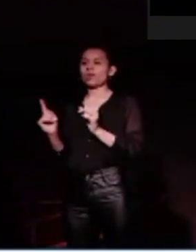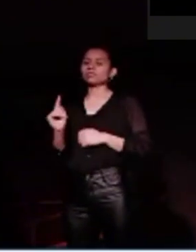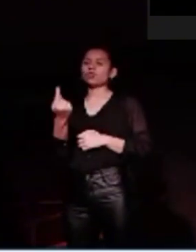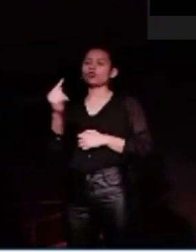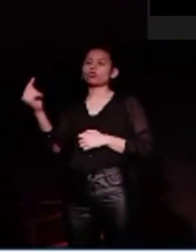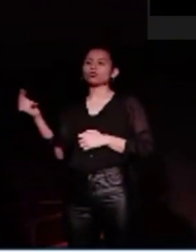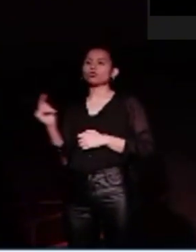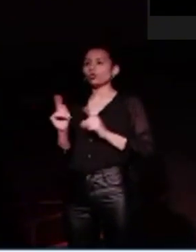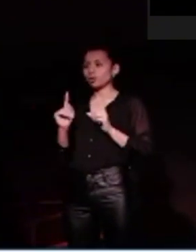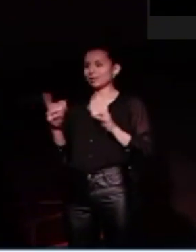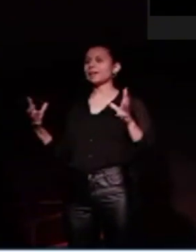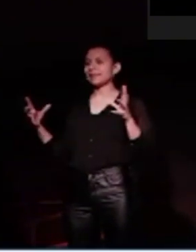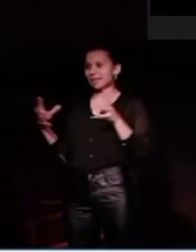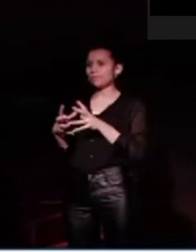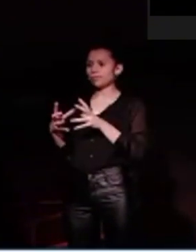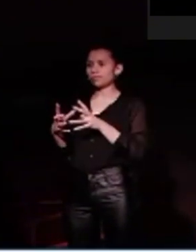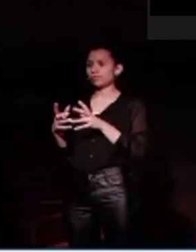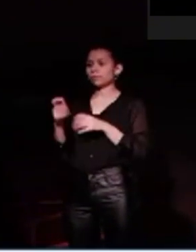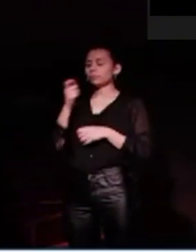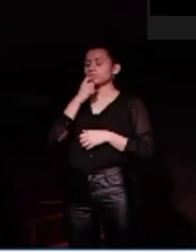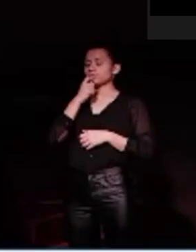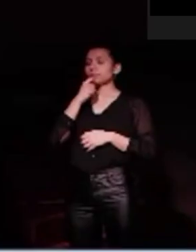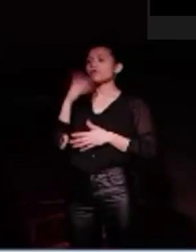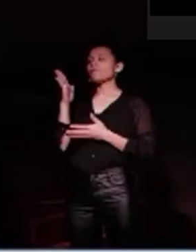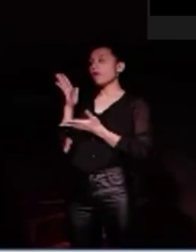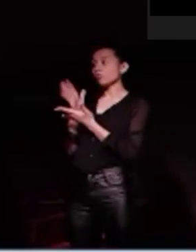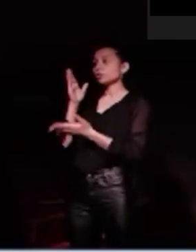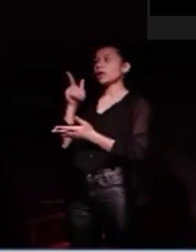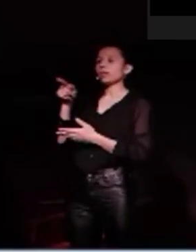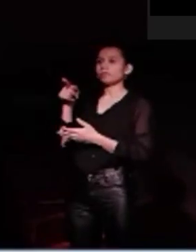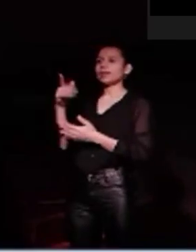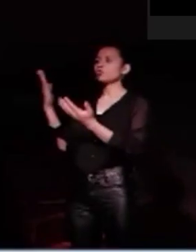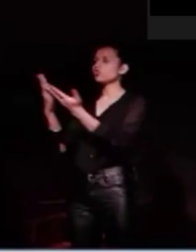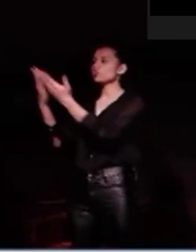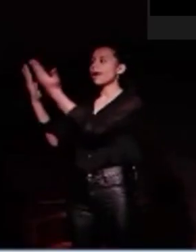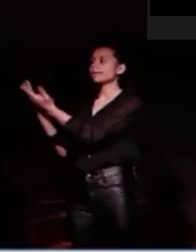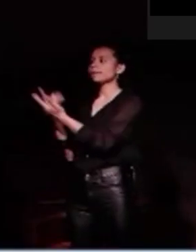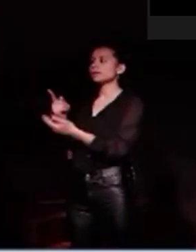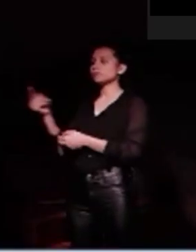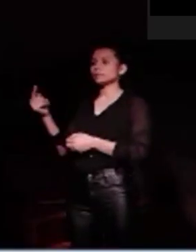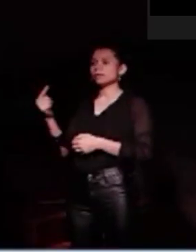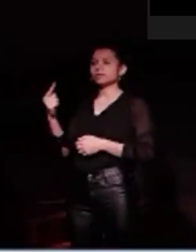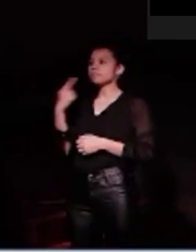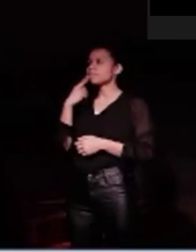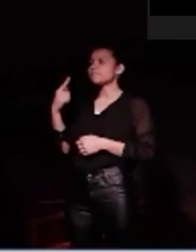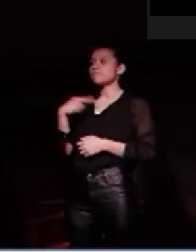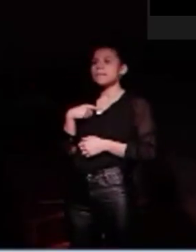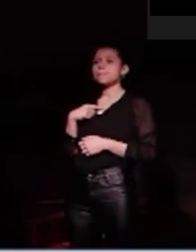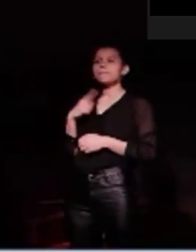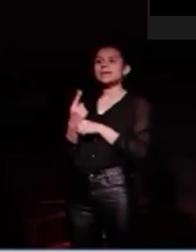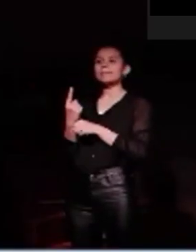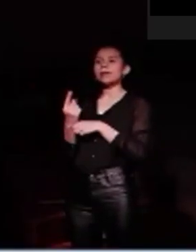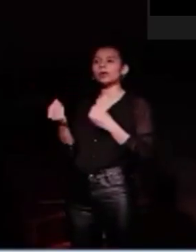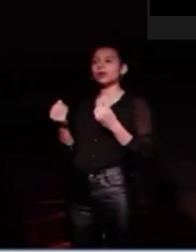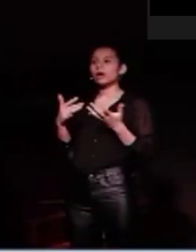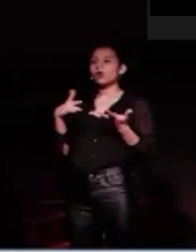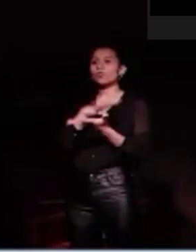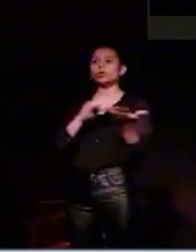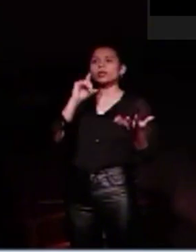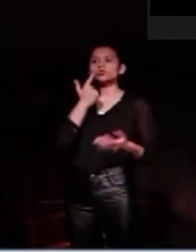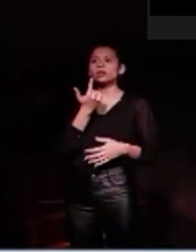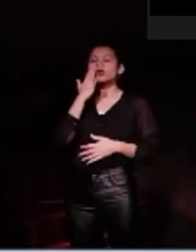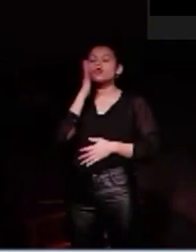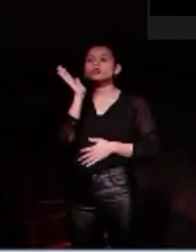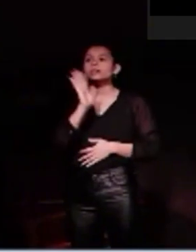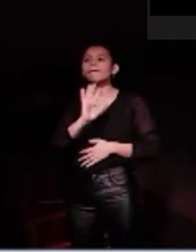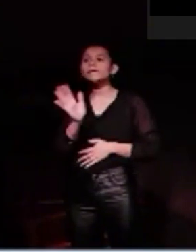estudiantes de la facultad que cursaban nuestra extensión o la práctica social educativa, lo primero que decían es qué poco sabía de la comunidad sorda, qué poco